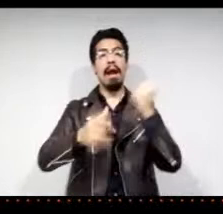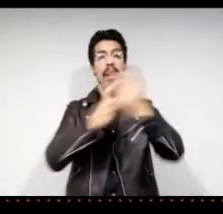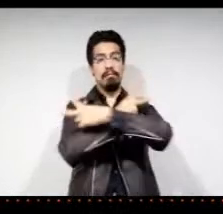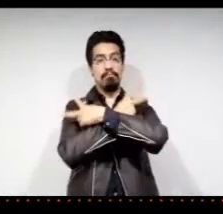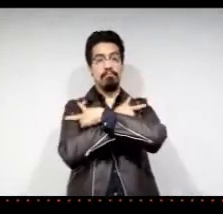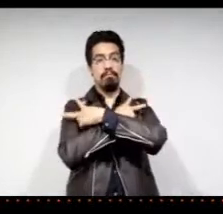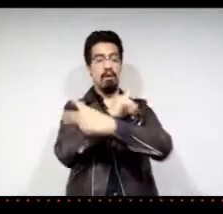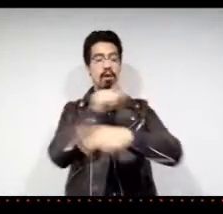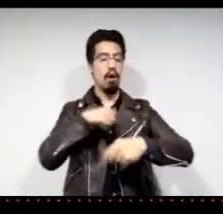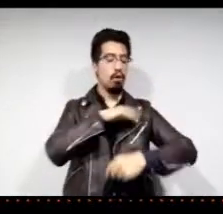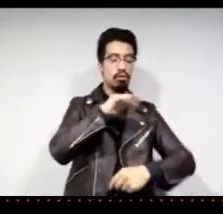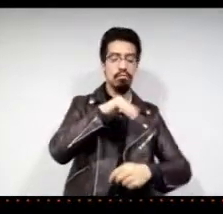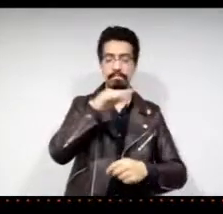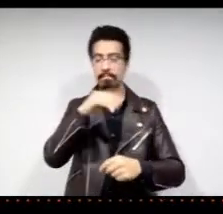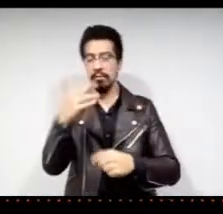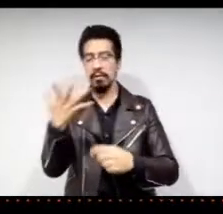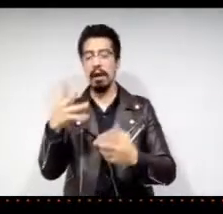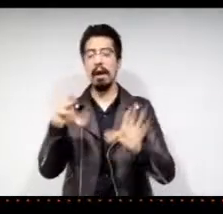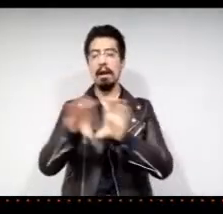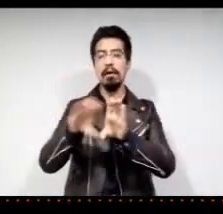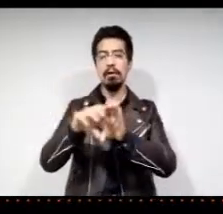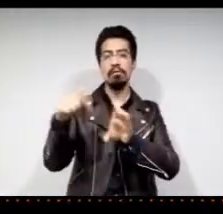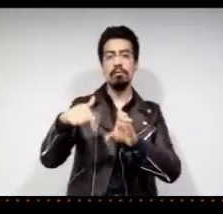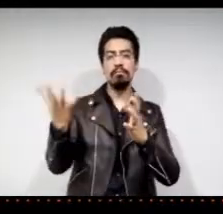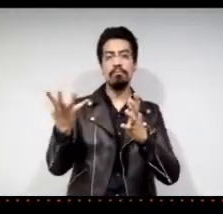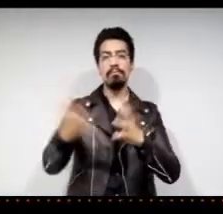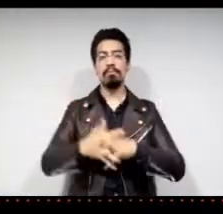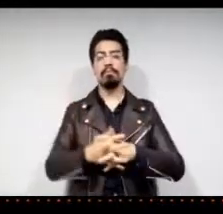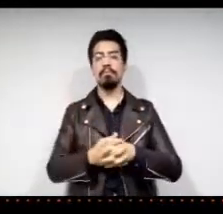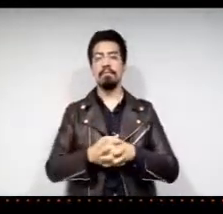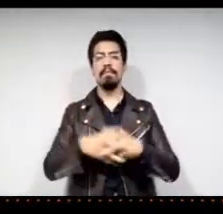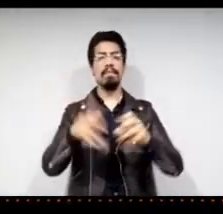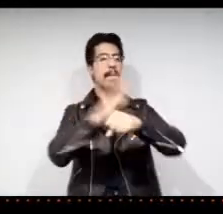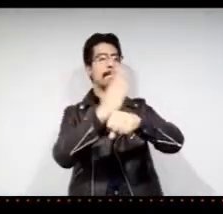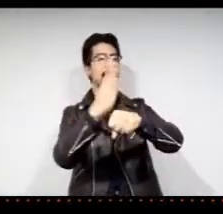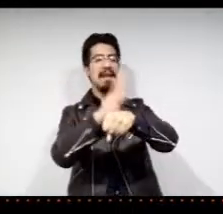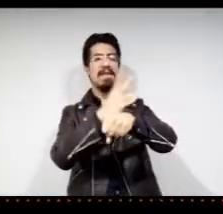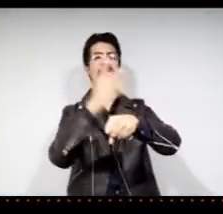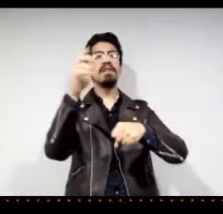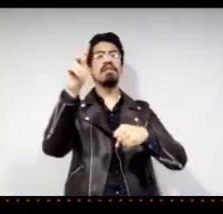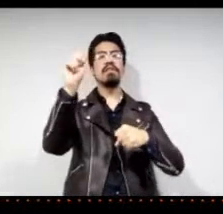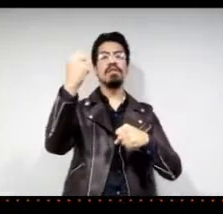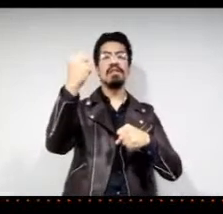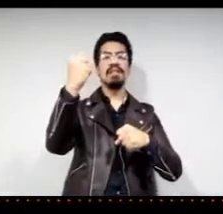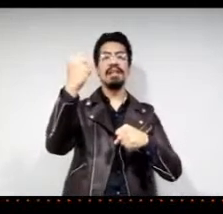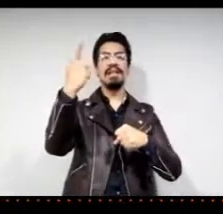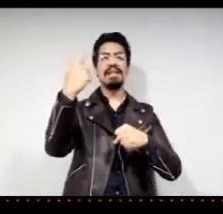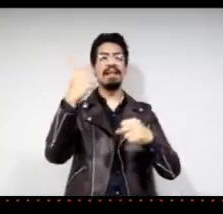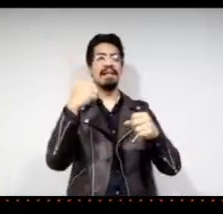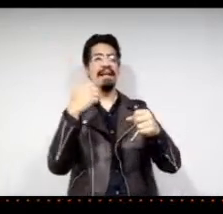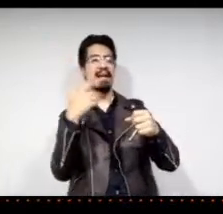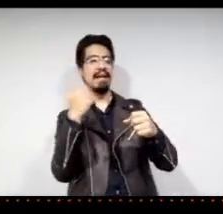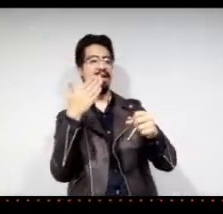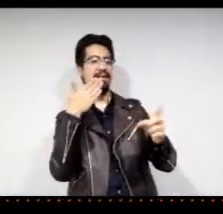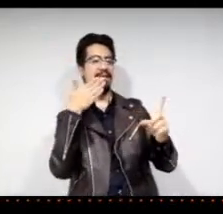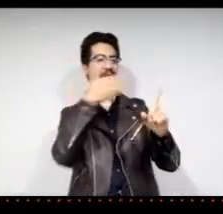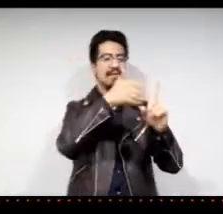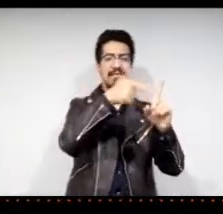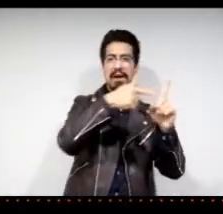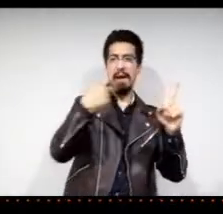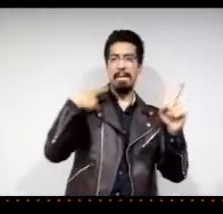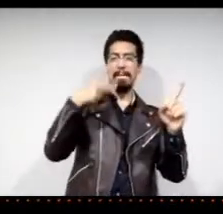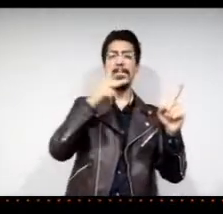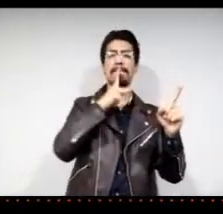alguna manera de estar haciendo esto. Beneficios de valor del TEC, esto habla pues, de que ofrecimos a los padres de familia de nuestros estudiantes